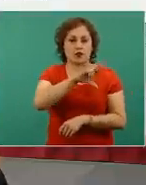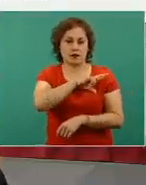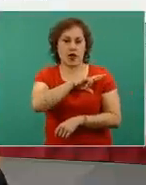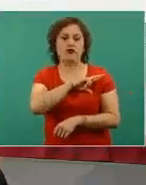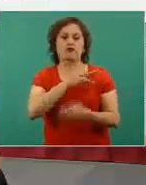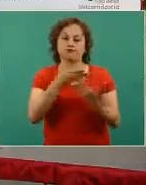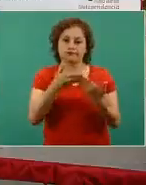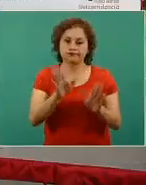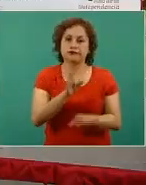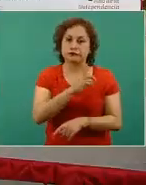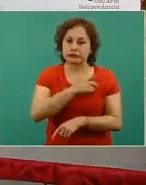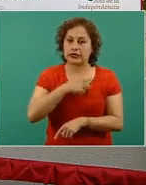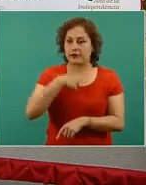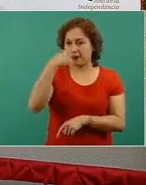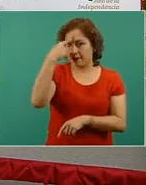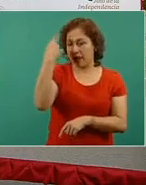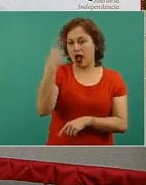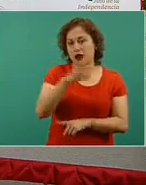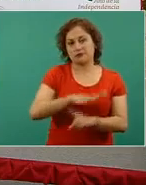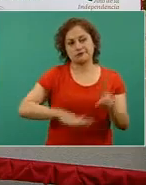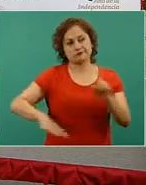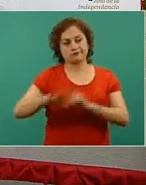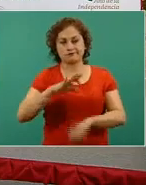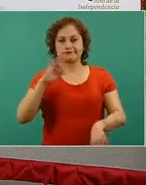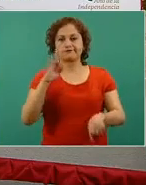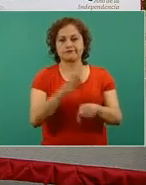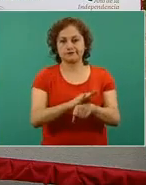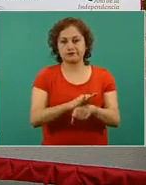funcionamiento. Y la educación es un derecho